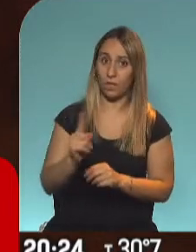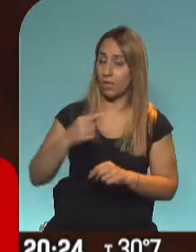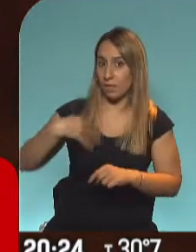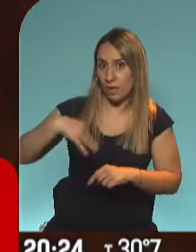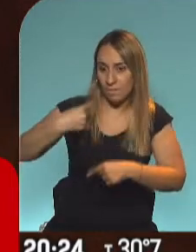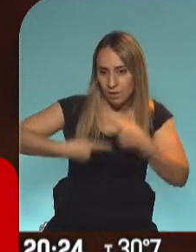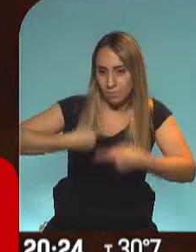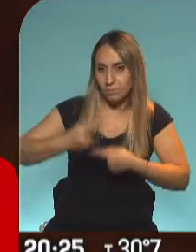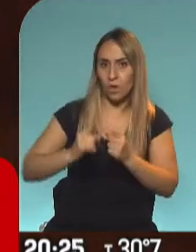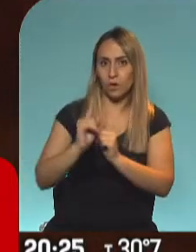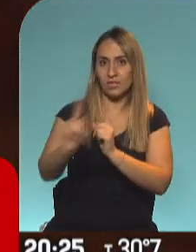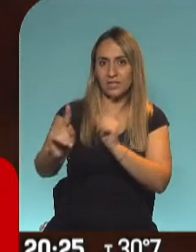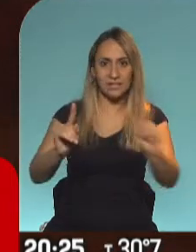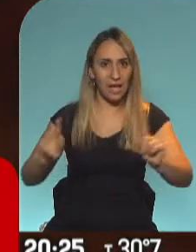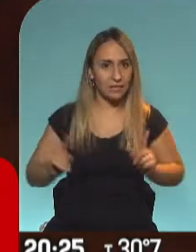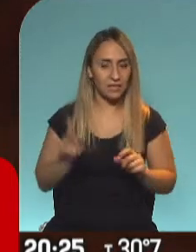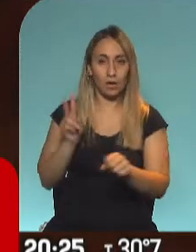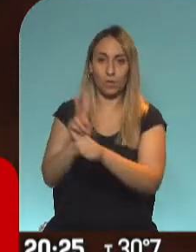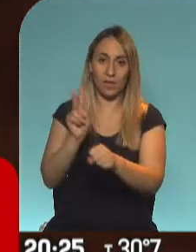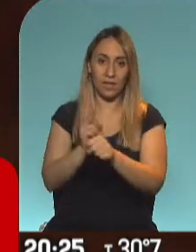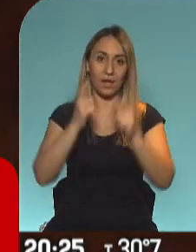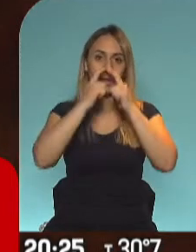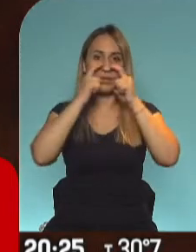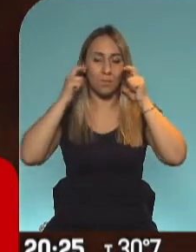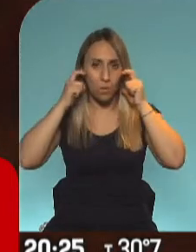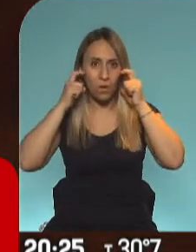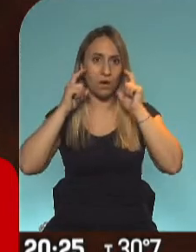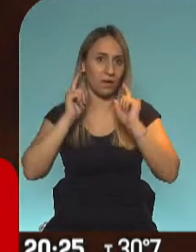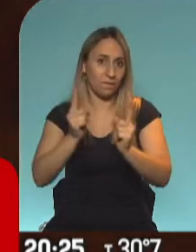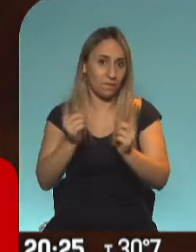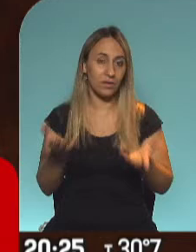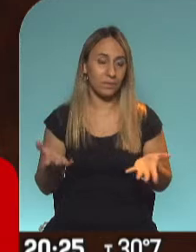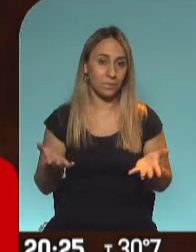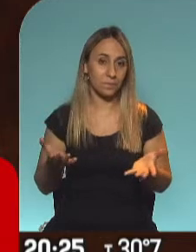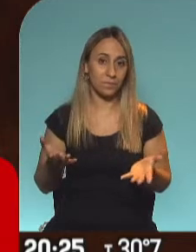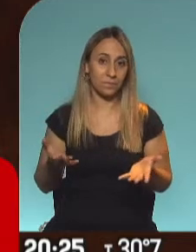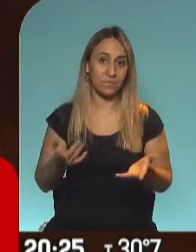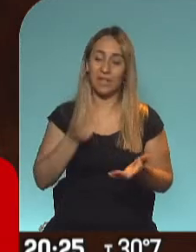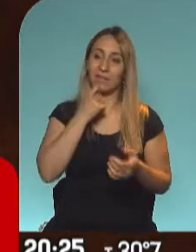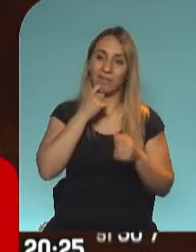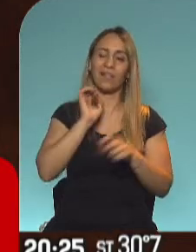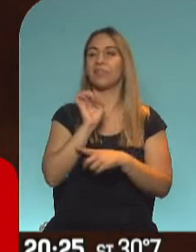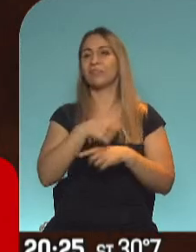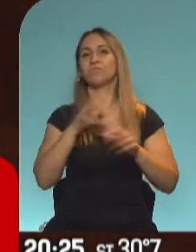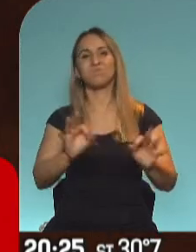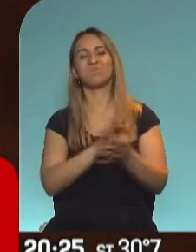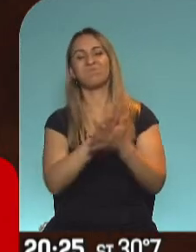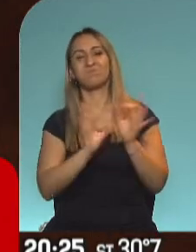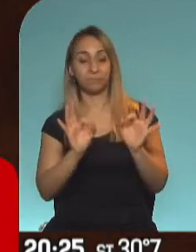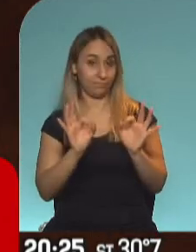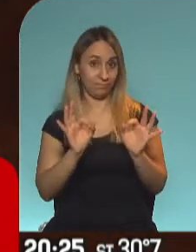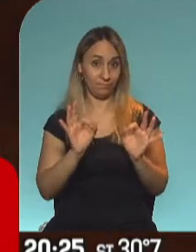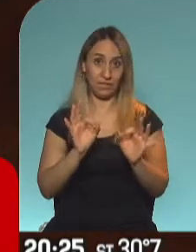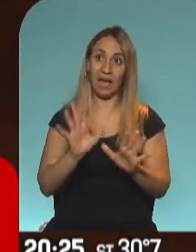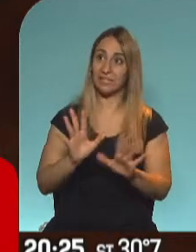seguir manteniendo la distancia, cuidándonos, usando el tapabocas, porque si no vamos a hipotecar futuro. Piensen lo que está pasando en todo el mundo. Todos